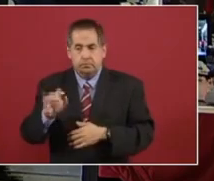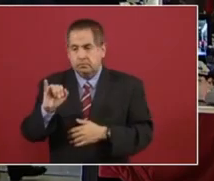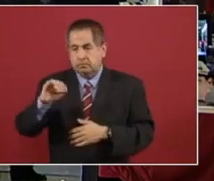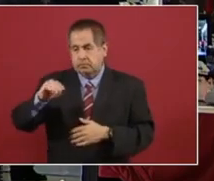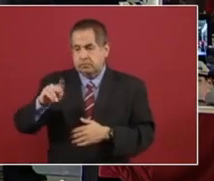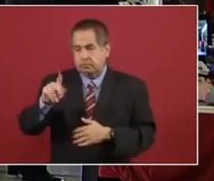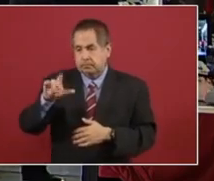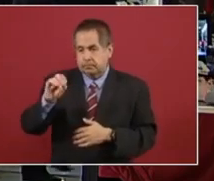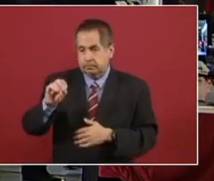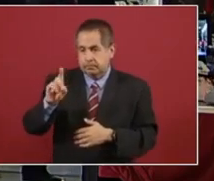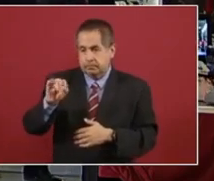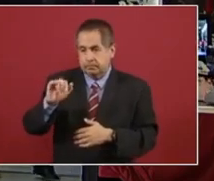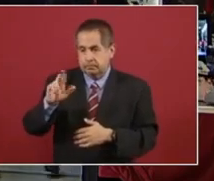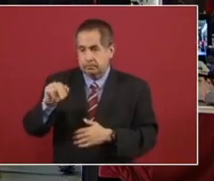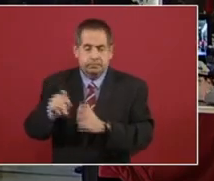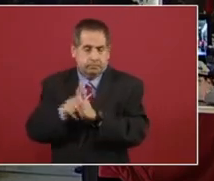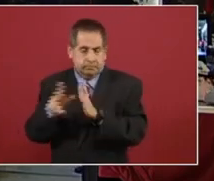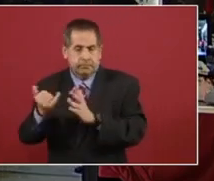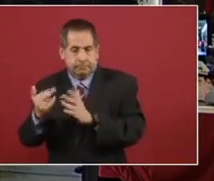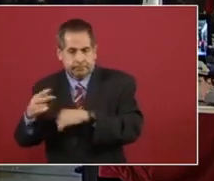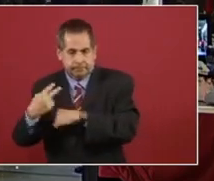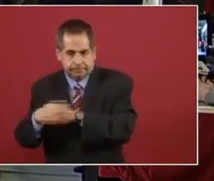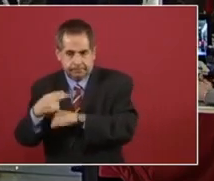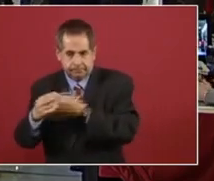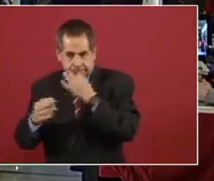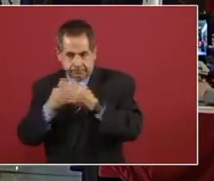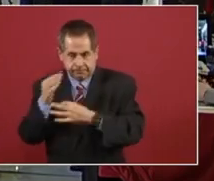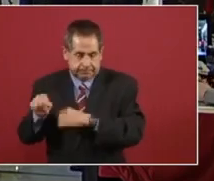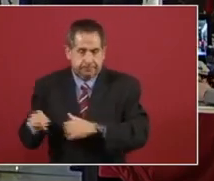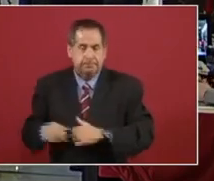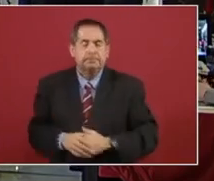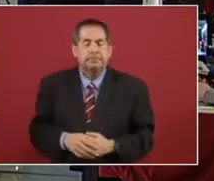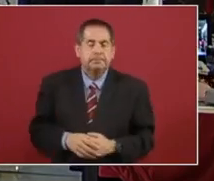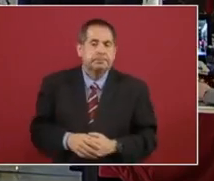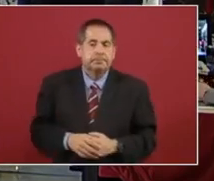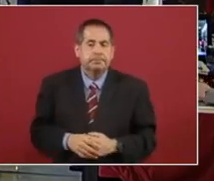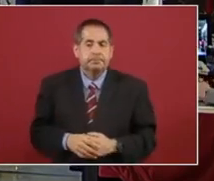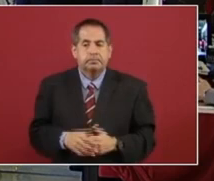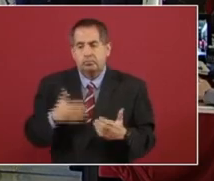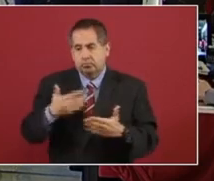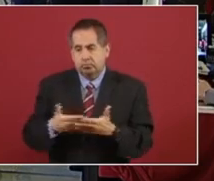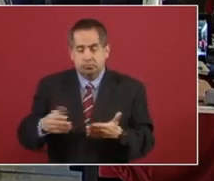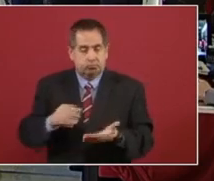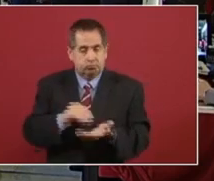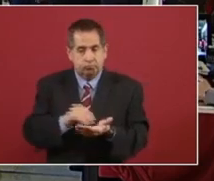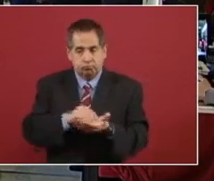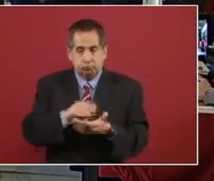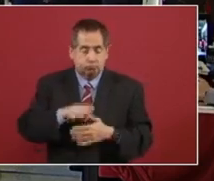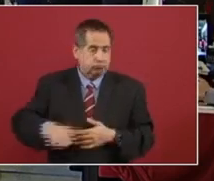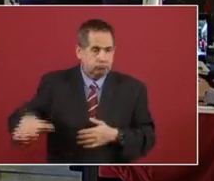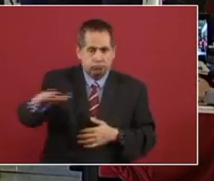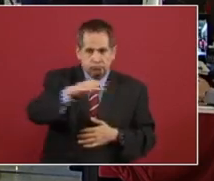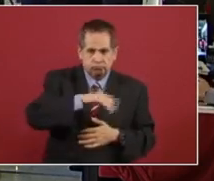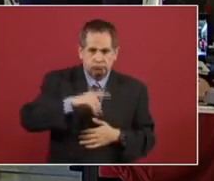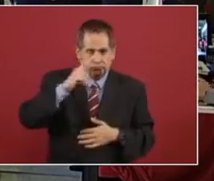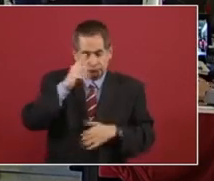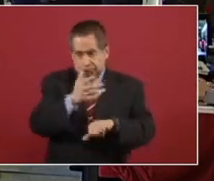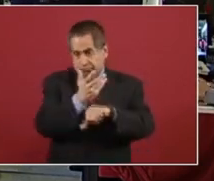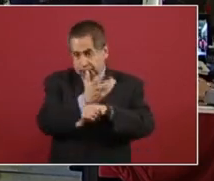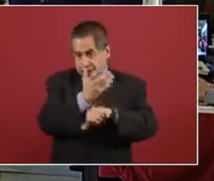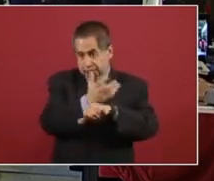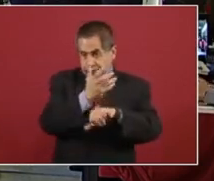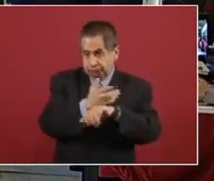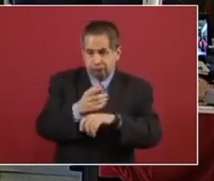Impacto Diario, Revista y Televisión. Actualmente persiste mucho la amenaza de